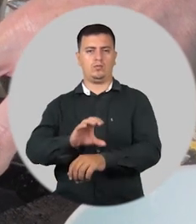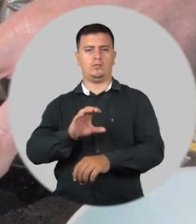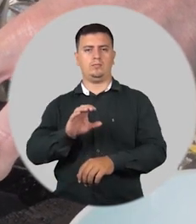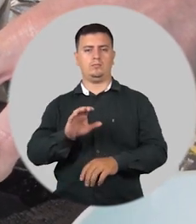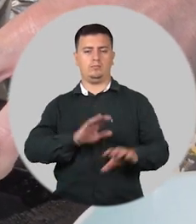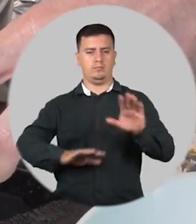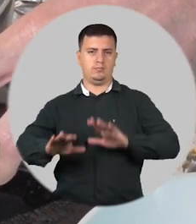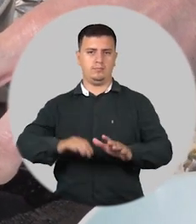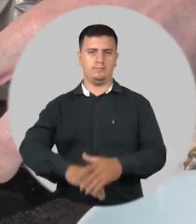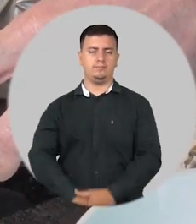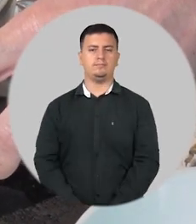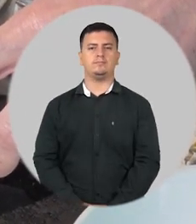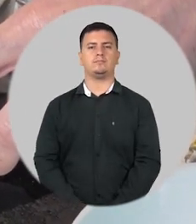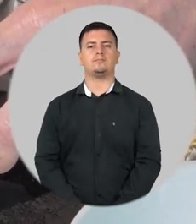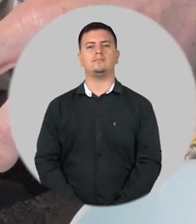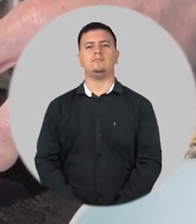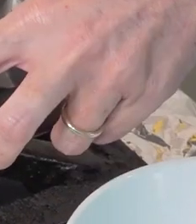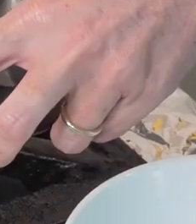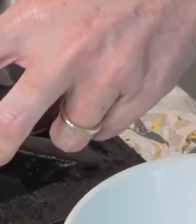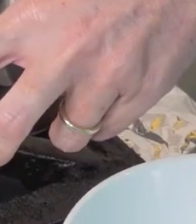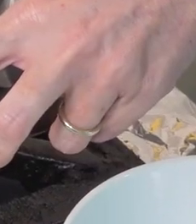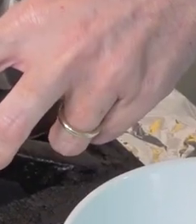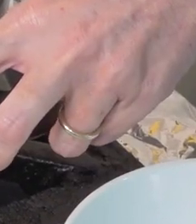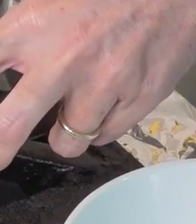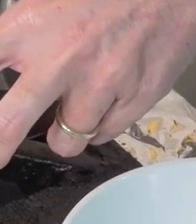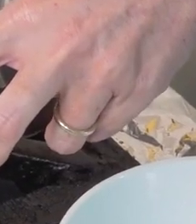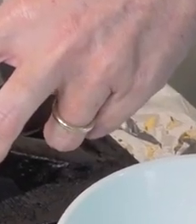poder continuar.